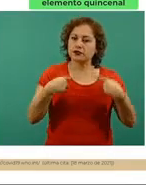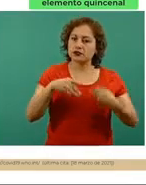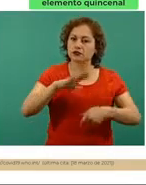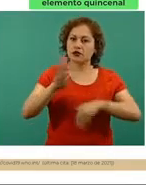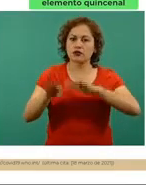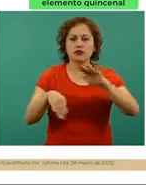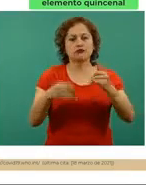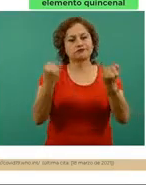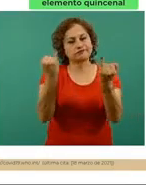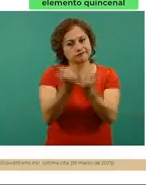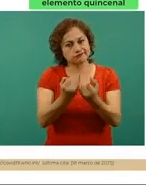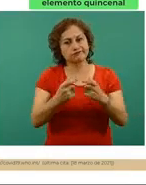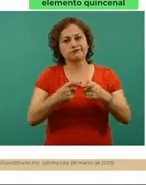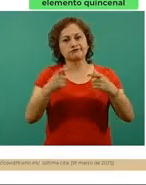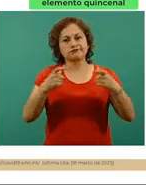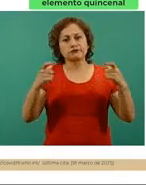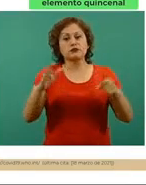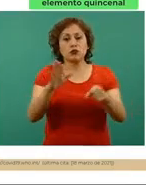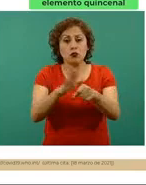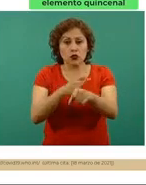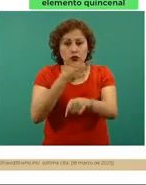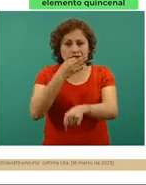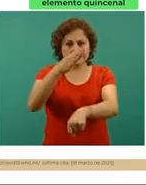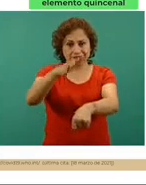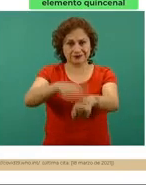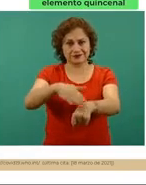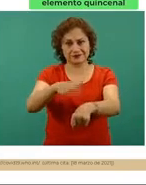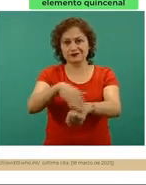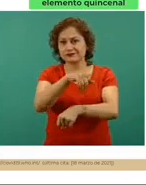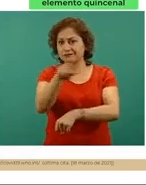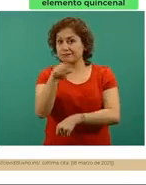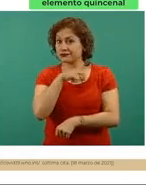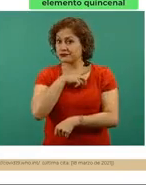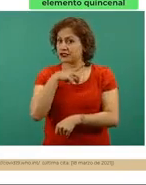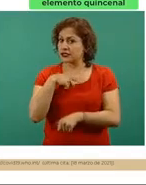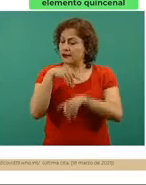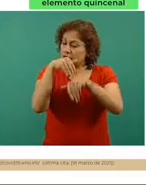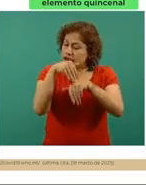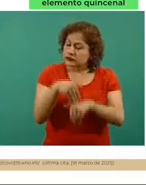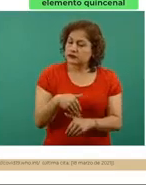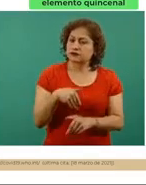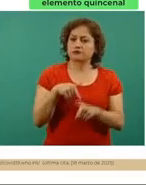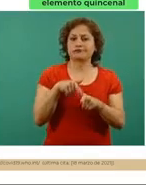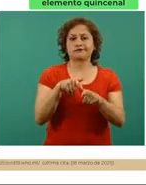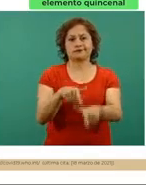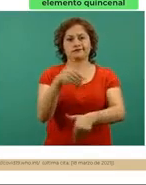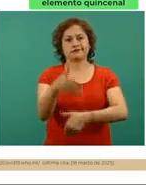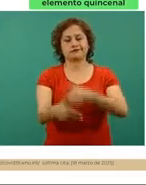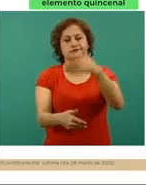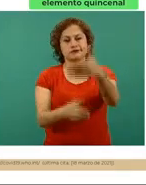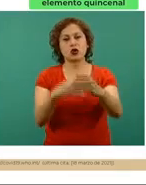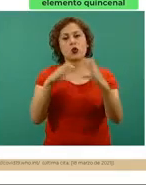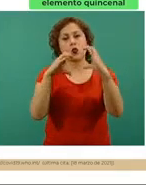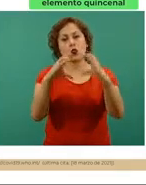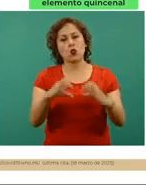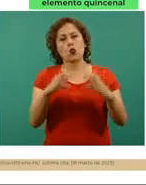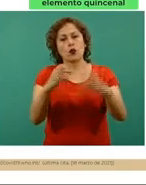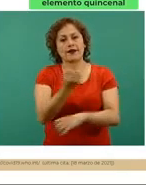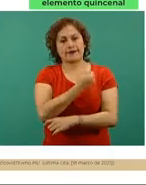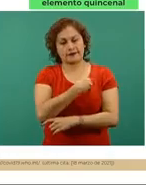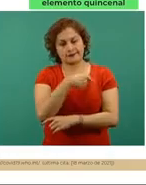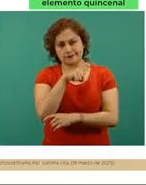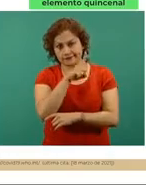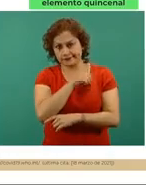importante continuar con las medidas preventivas y con todos los elementos para poder disminuir esta transmisión y, por ende,